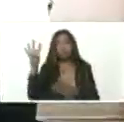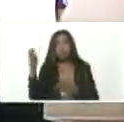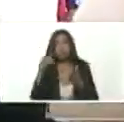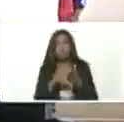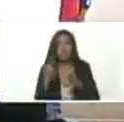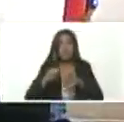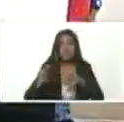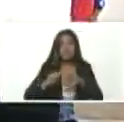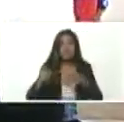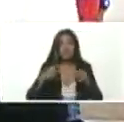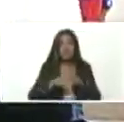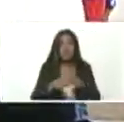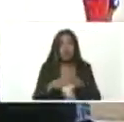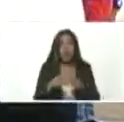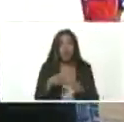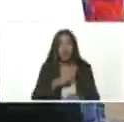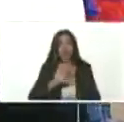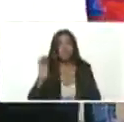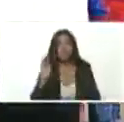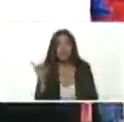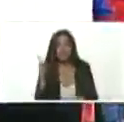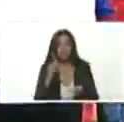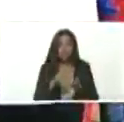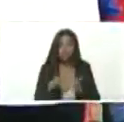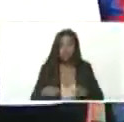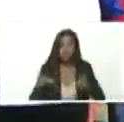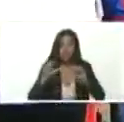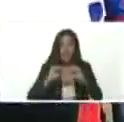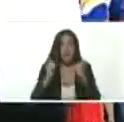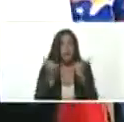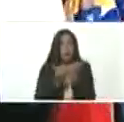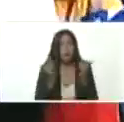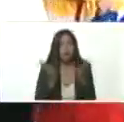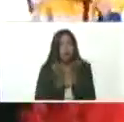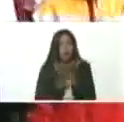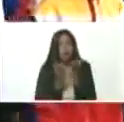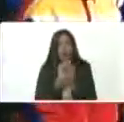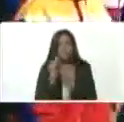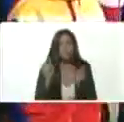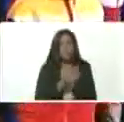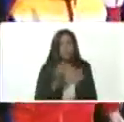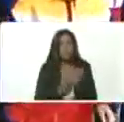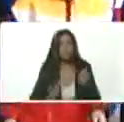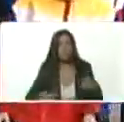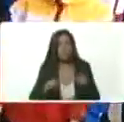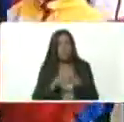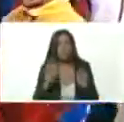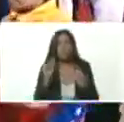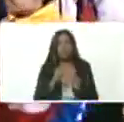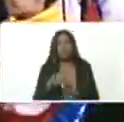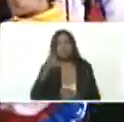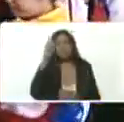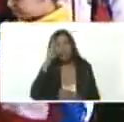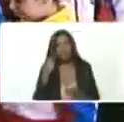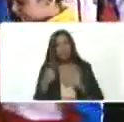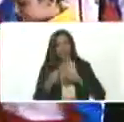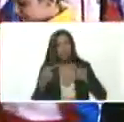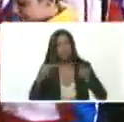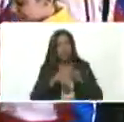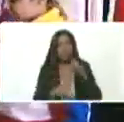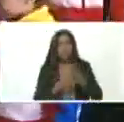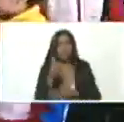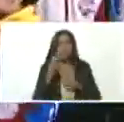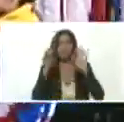8.244.000 niños y niñas de la patria están en las aulas de clases. También la vicepresidenta Delcy Rodríguez mencionaba que más de